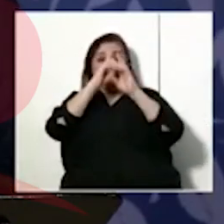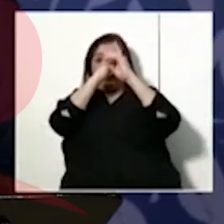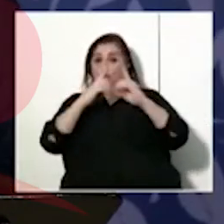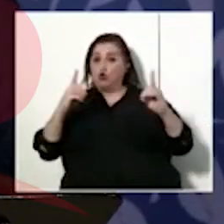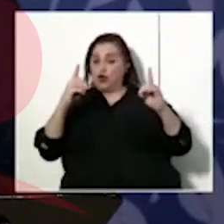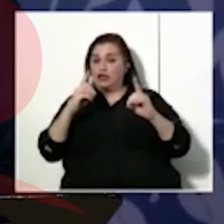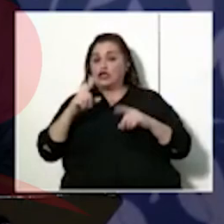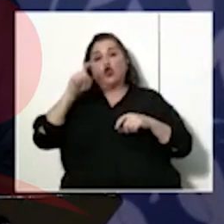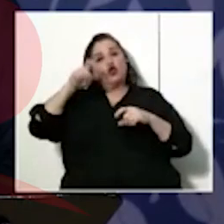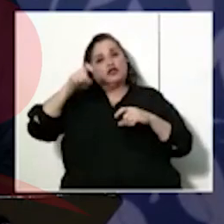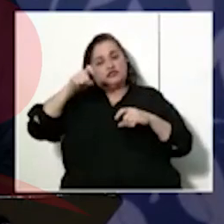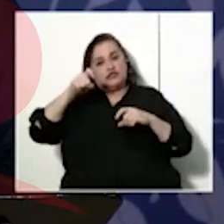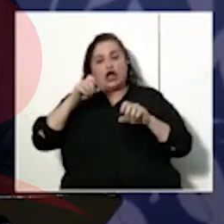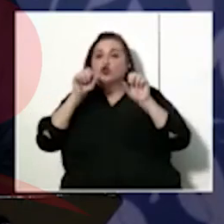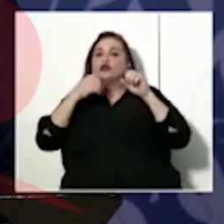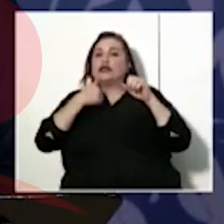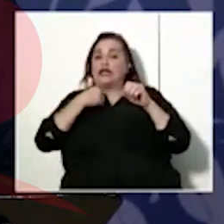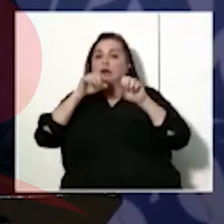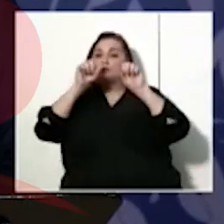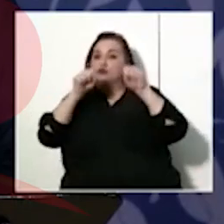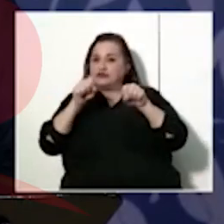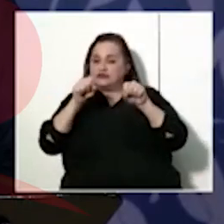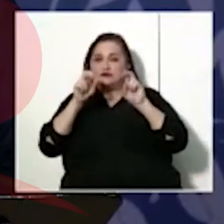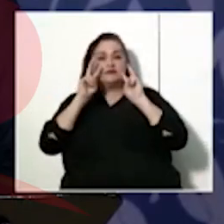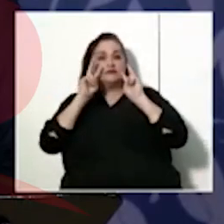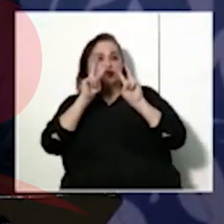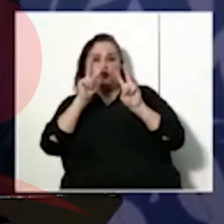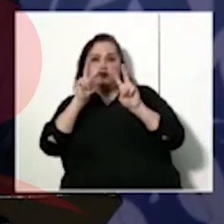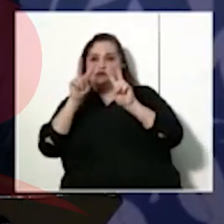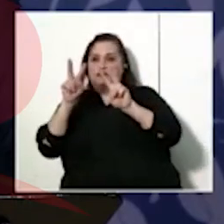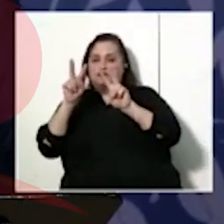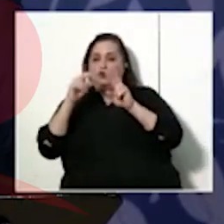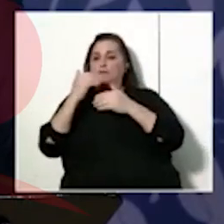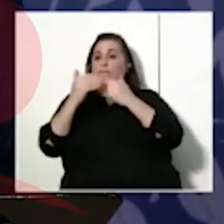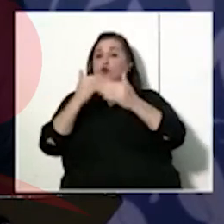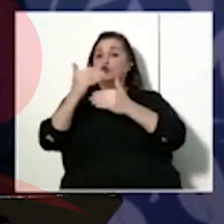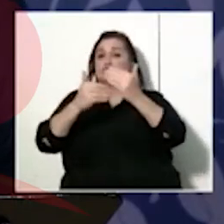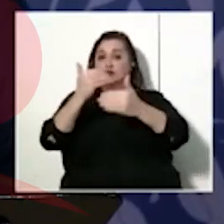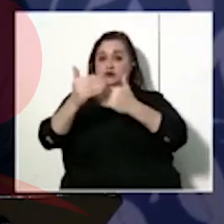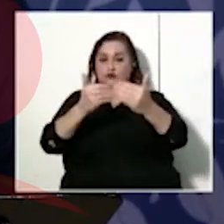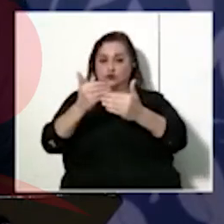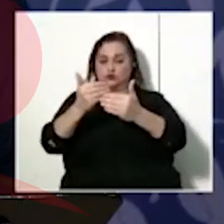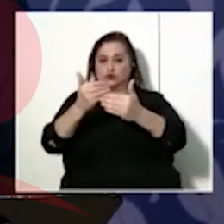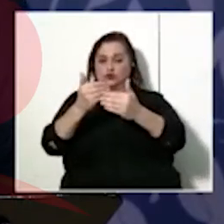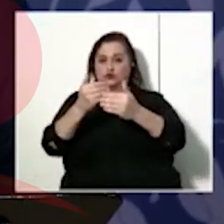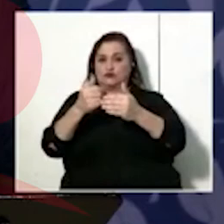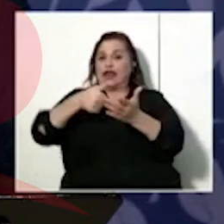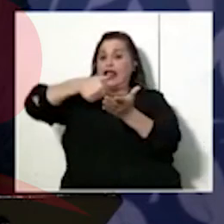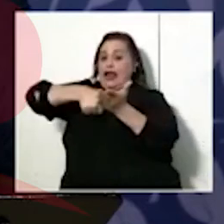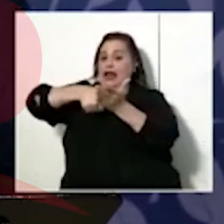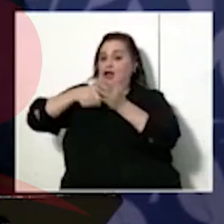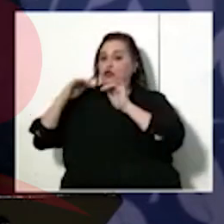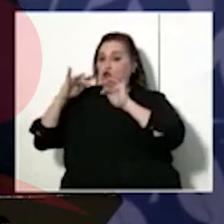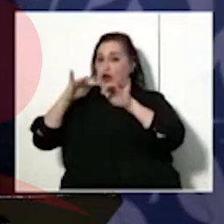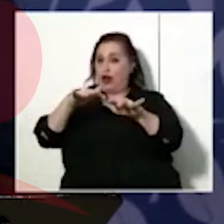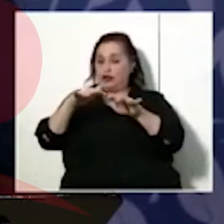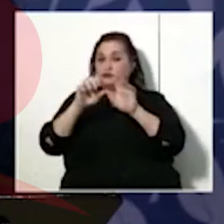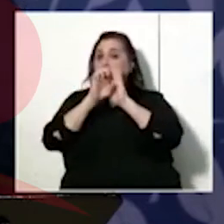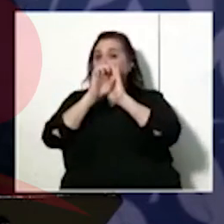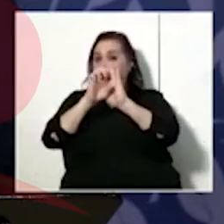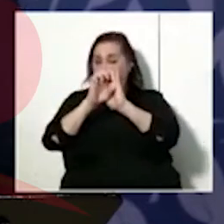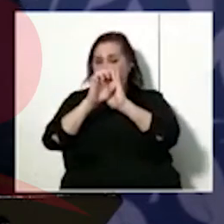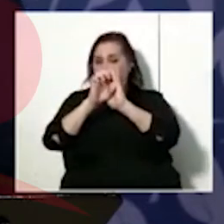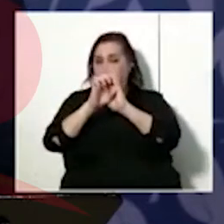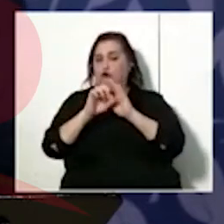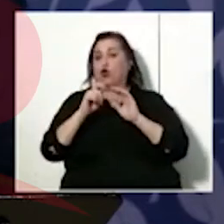lo conveniente a tener la posibilidad de una observación de los procesos electorales, por